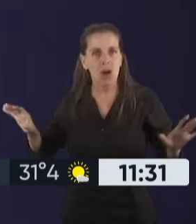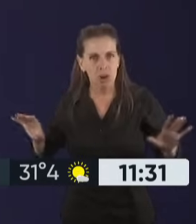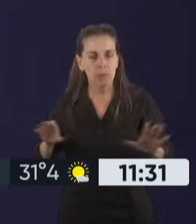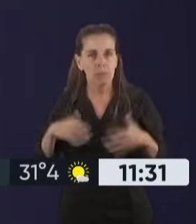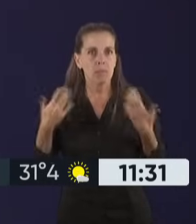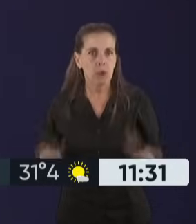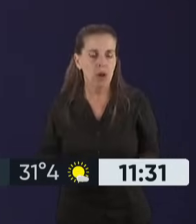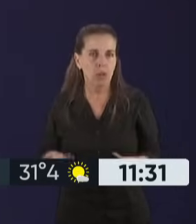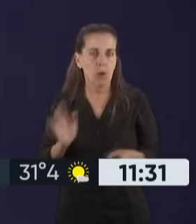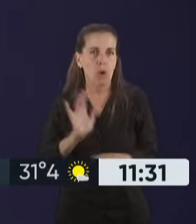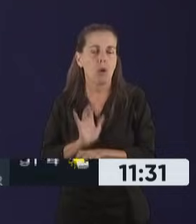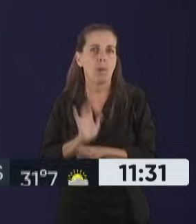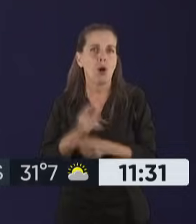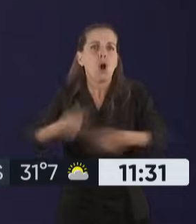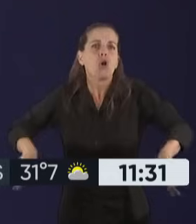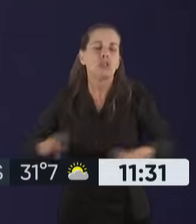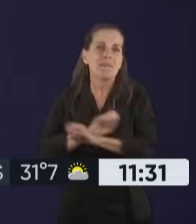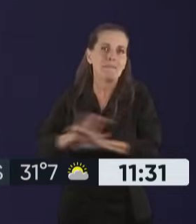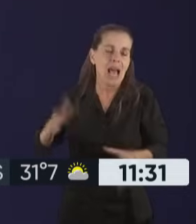heredamos por lo malo, ¿no? Y no por lo bueno. Así que